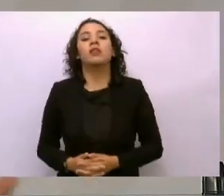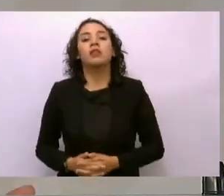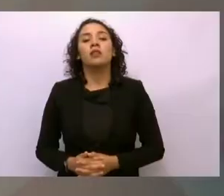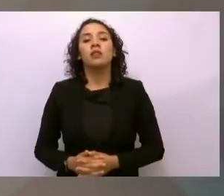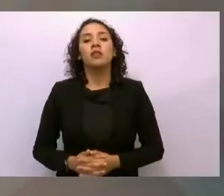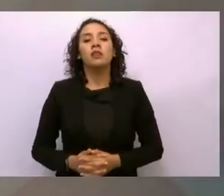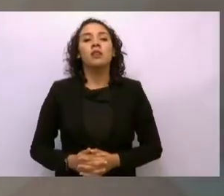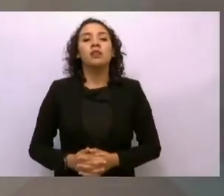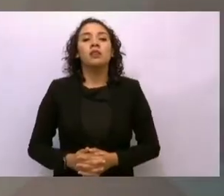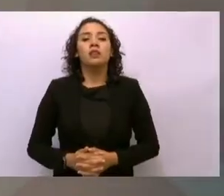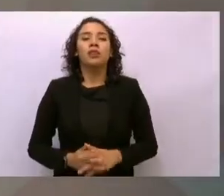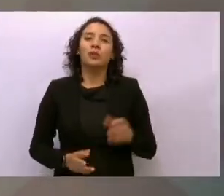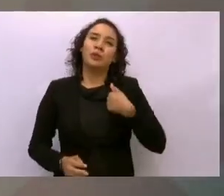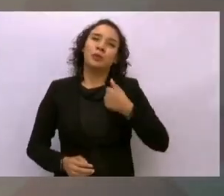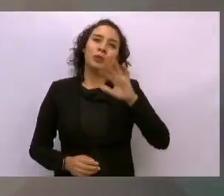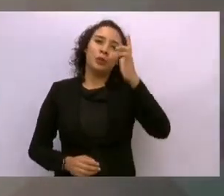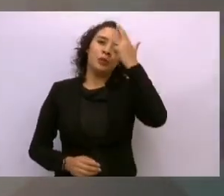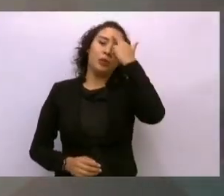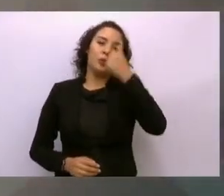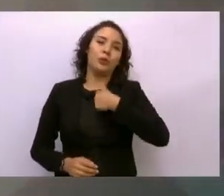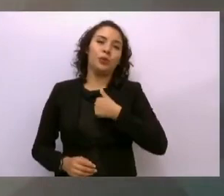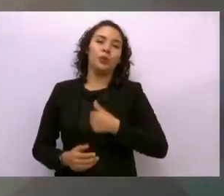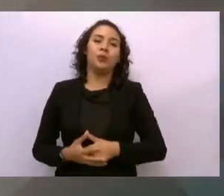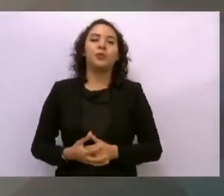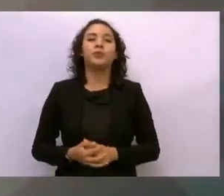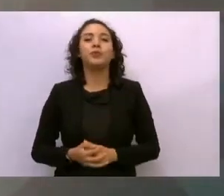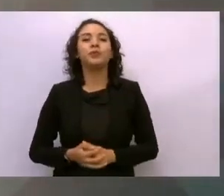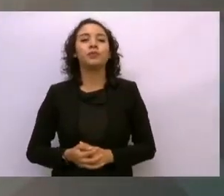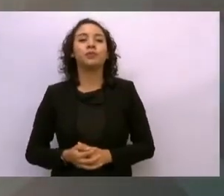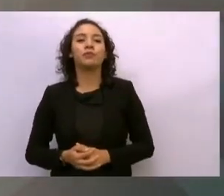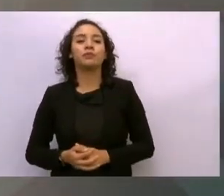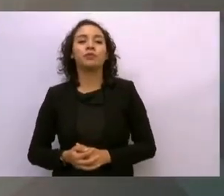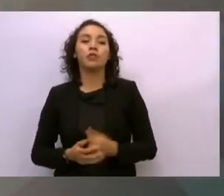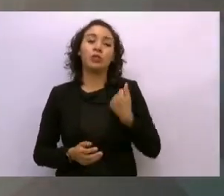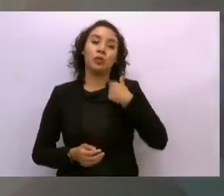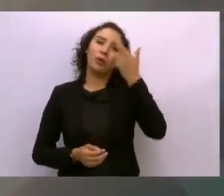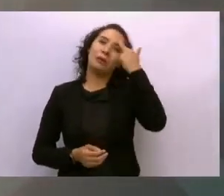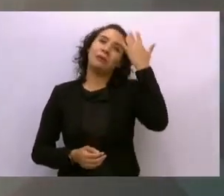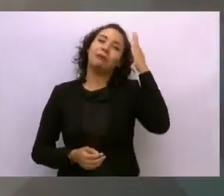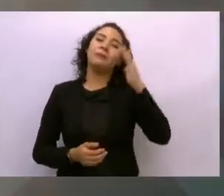Me acuerdo que el señor decía